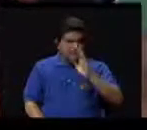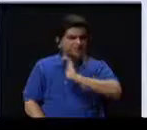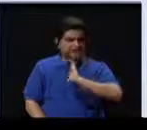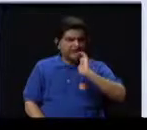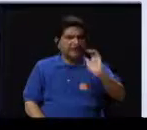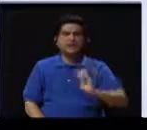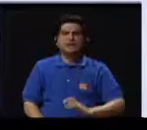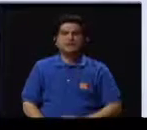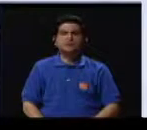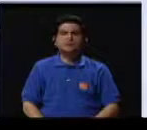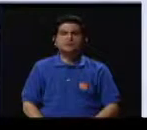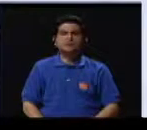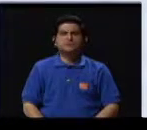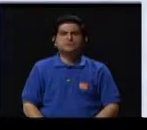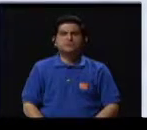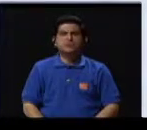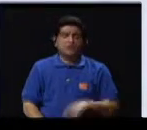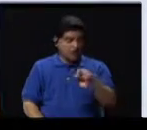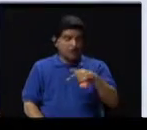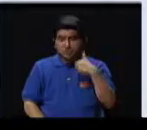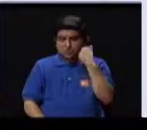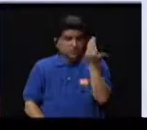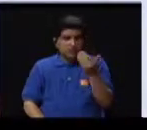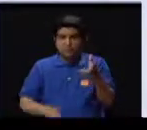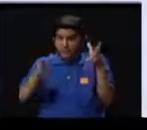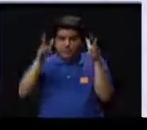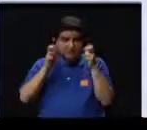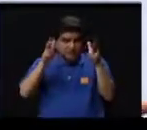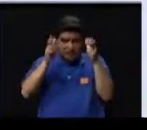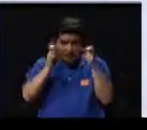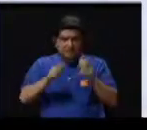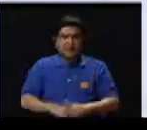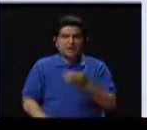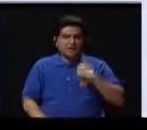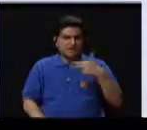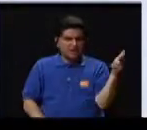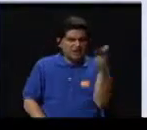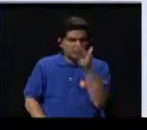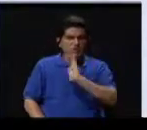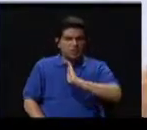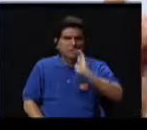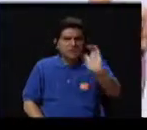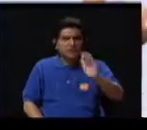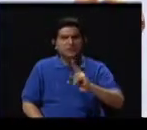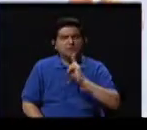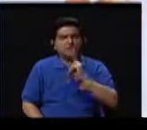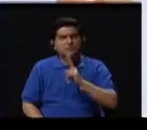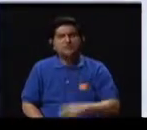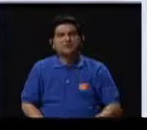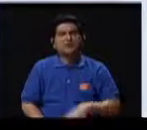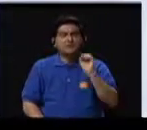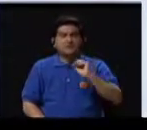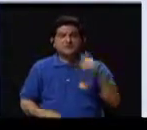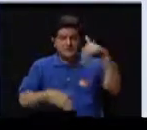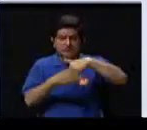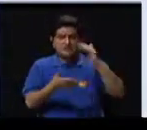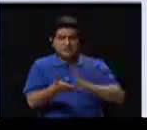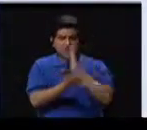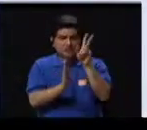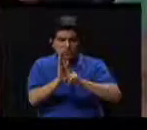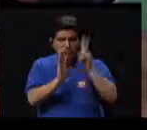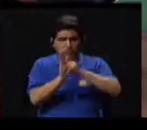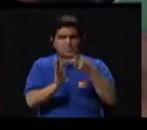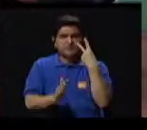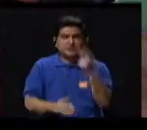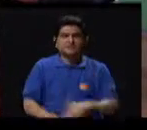tuvieron que ir tanto. Porque eso no es fácil, captar todo eso. Y tienen tomas de los niños ahí, ¿cierto? Sí, bueno, dentro del documental